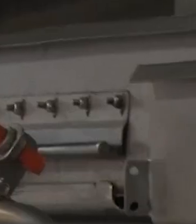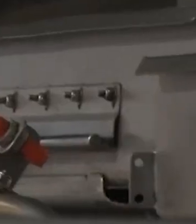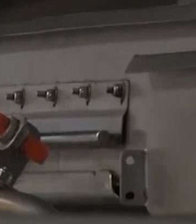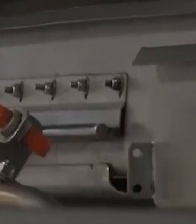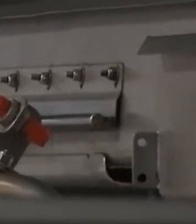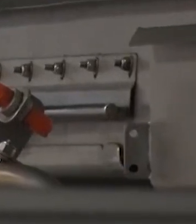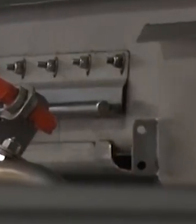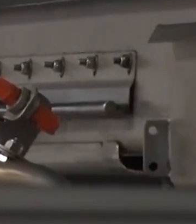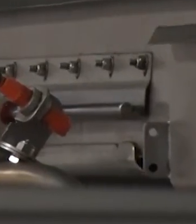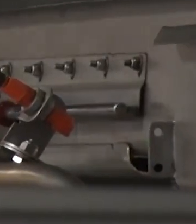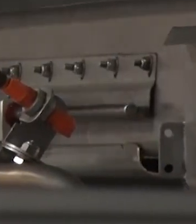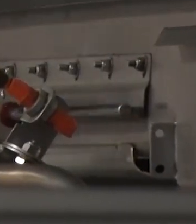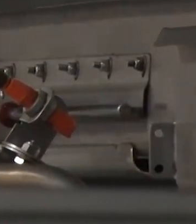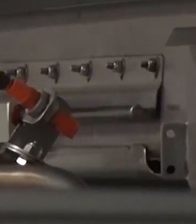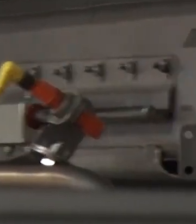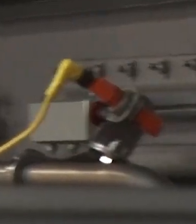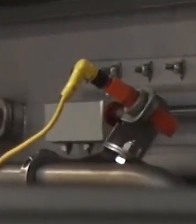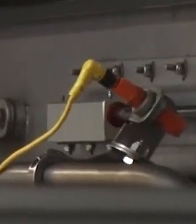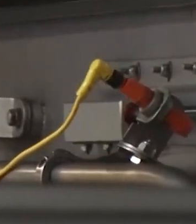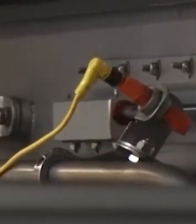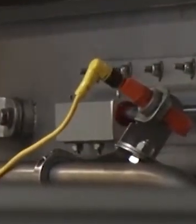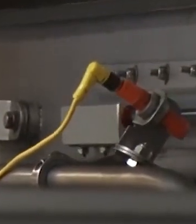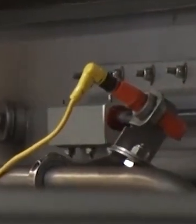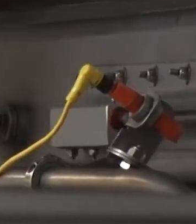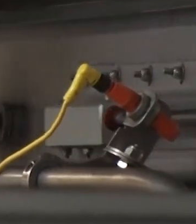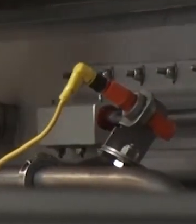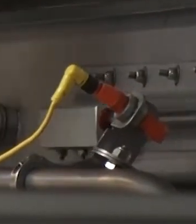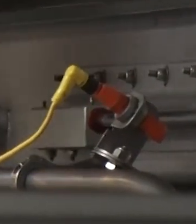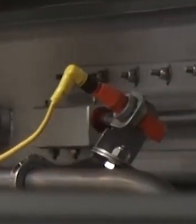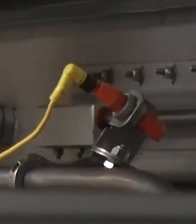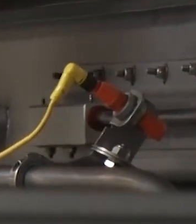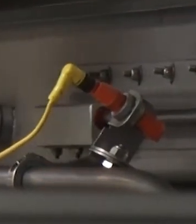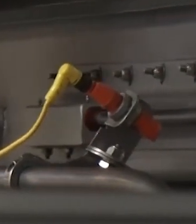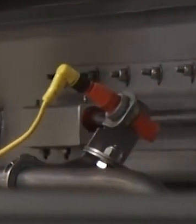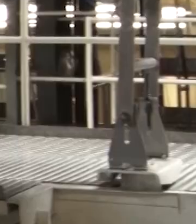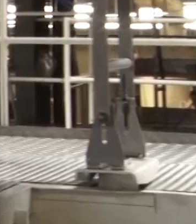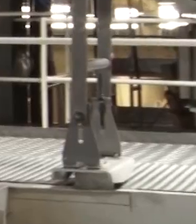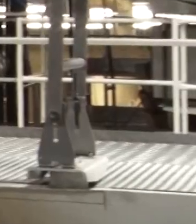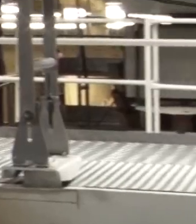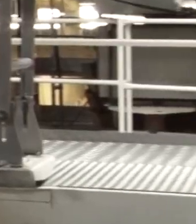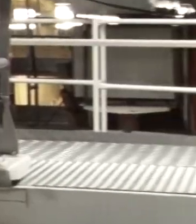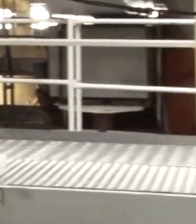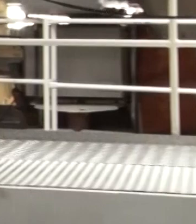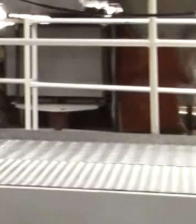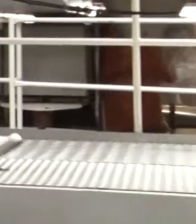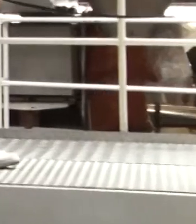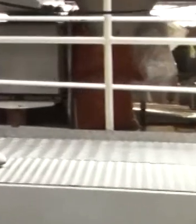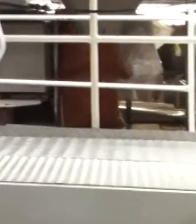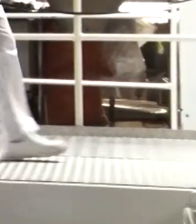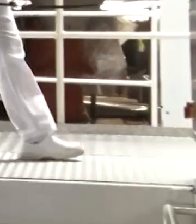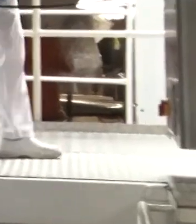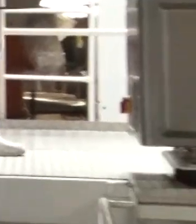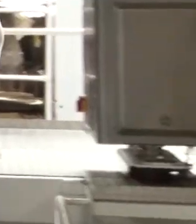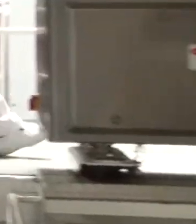sector externo, mientras que hay otros sectores que se mantienen rezagados en